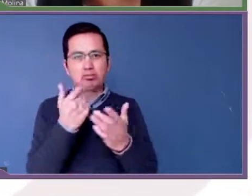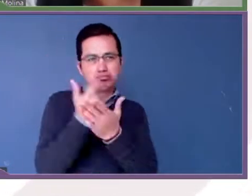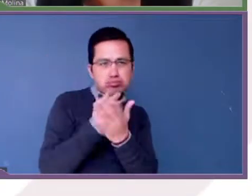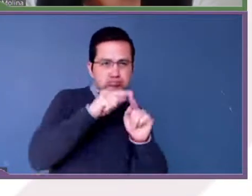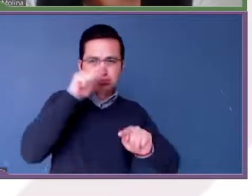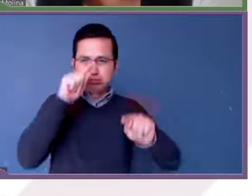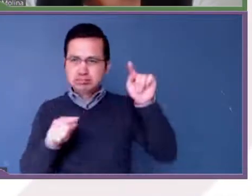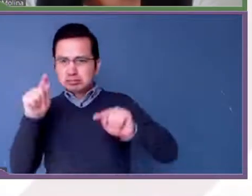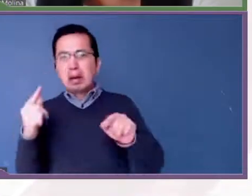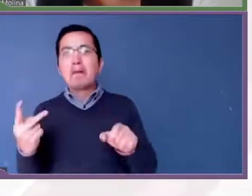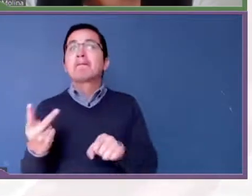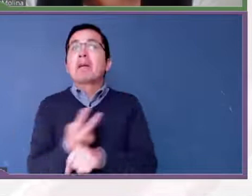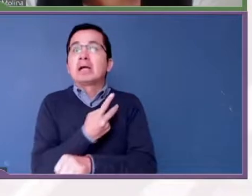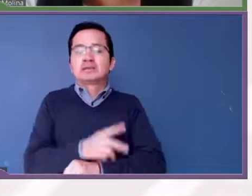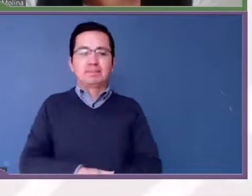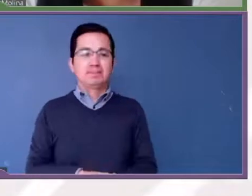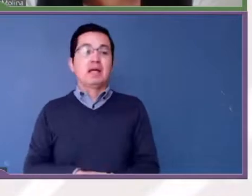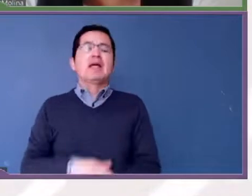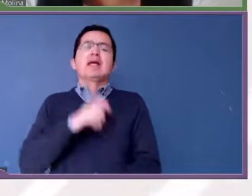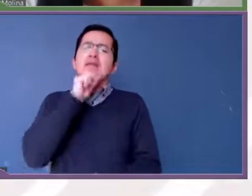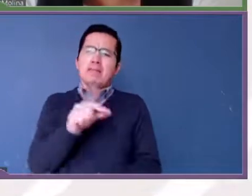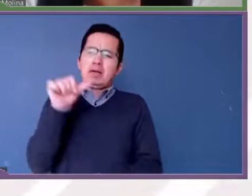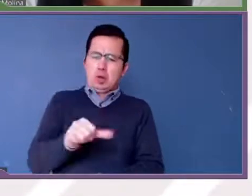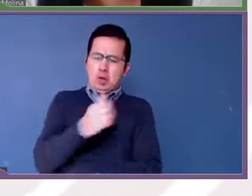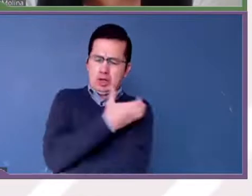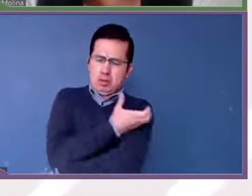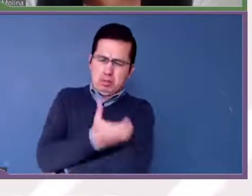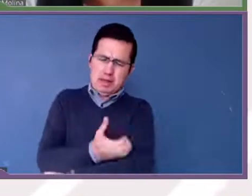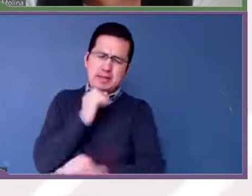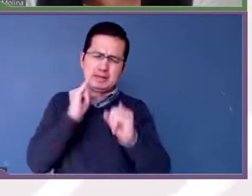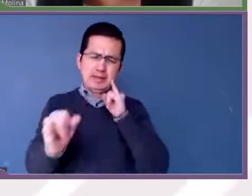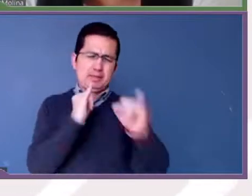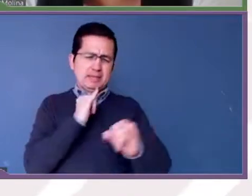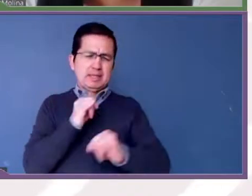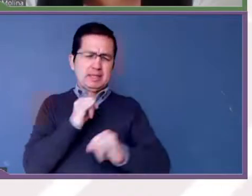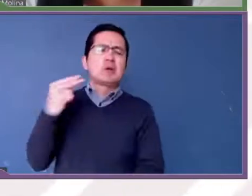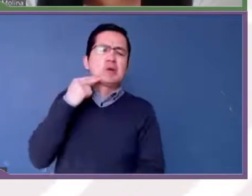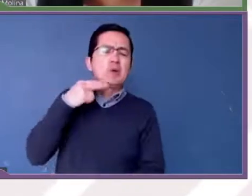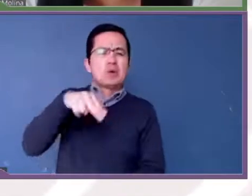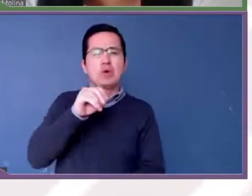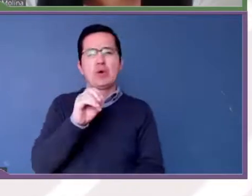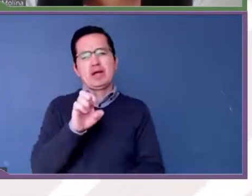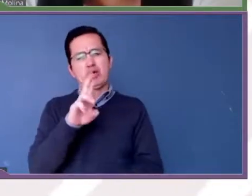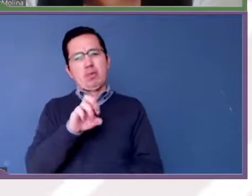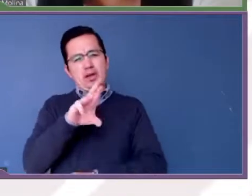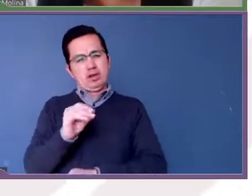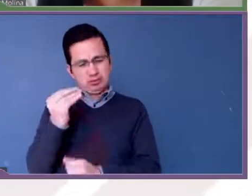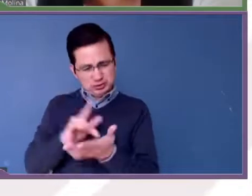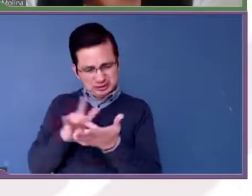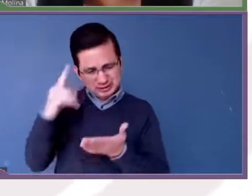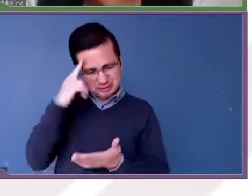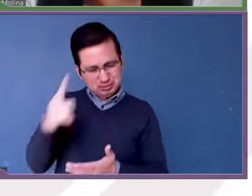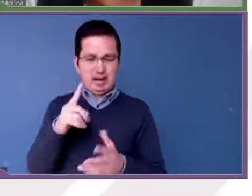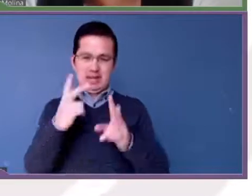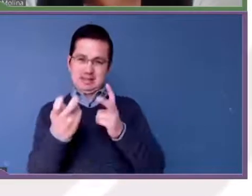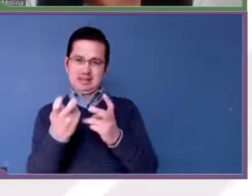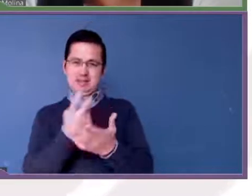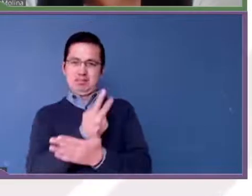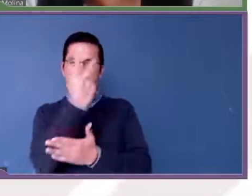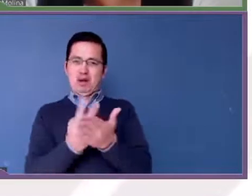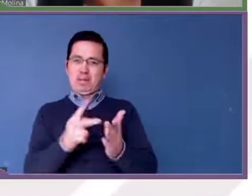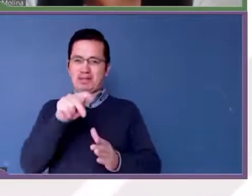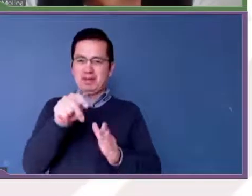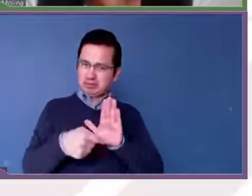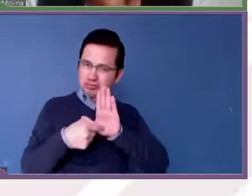ustedes. Y nos acompaña en la interpretación de lengua de señas Noé Romero. Noé, muchas gracias por hacer este programa accesible. Y bueno, pues